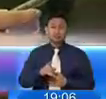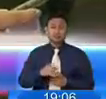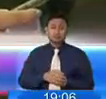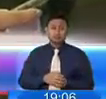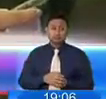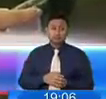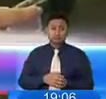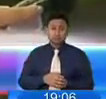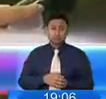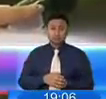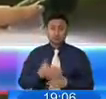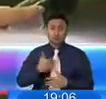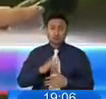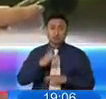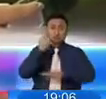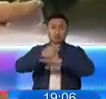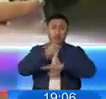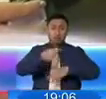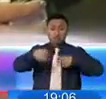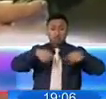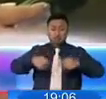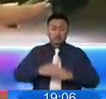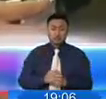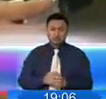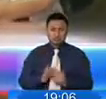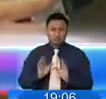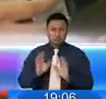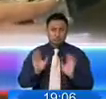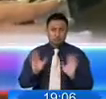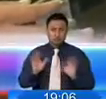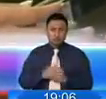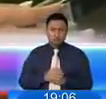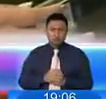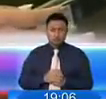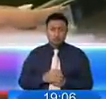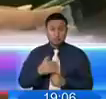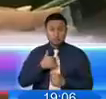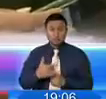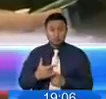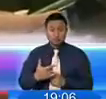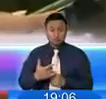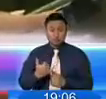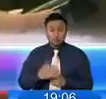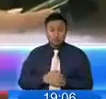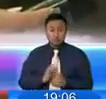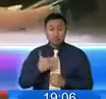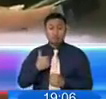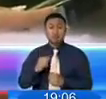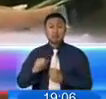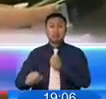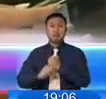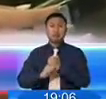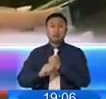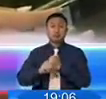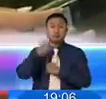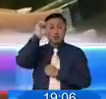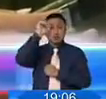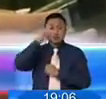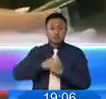Bueno, nosotros nunca hemos creído que nos hemos extralimitado. Más aún, tenemos a nuestro favor la opinión de